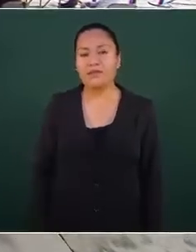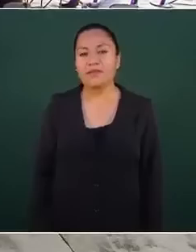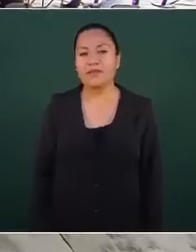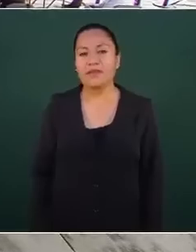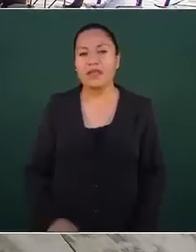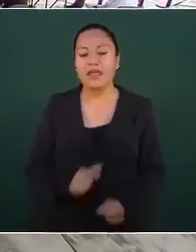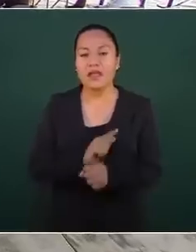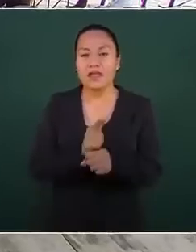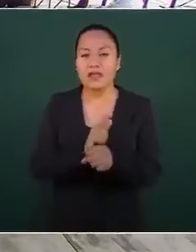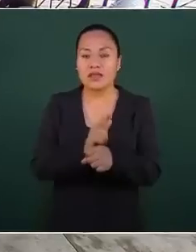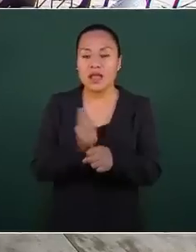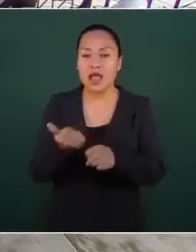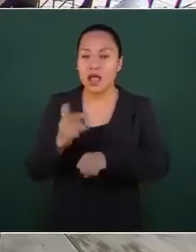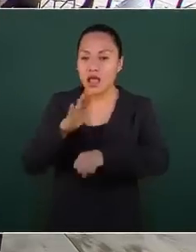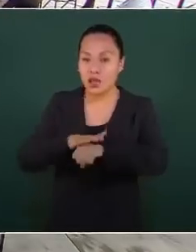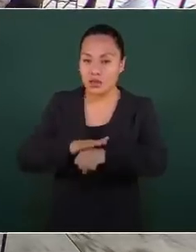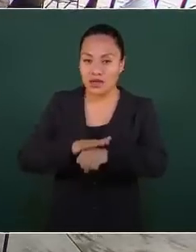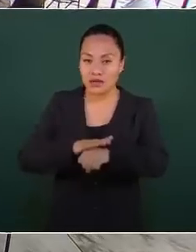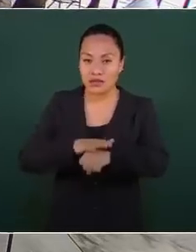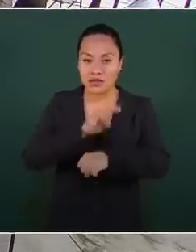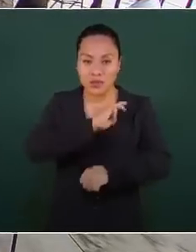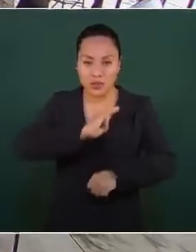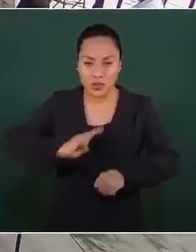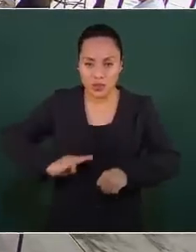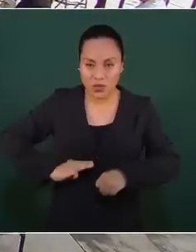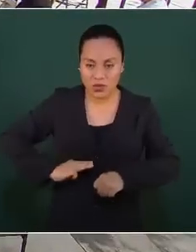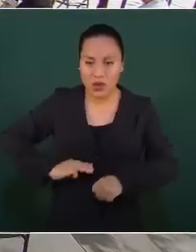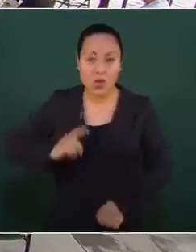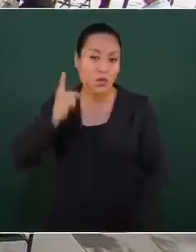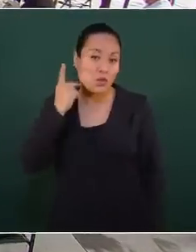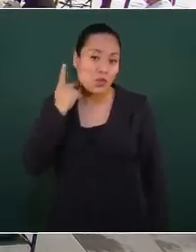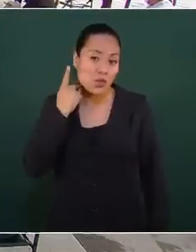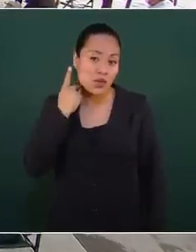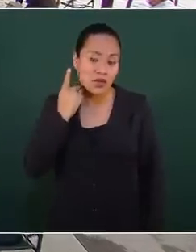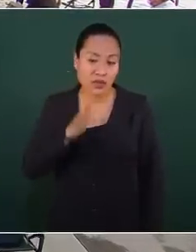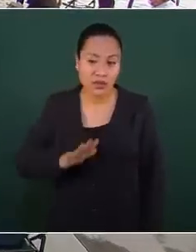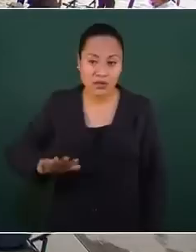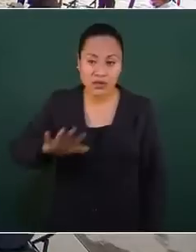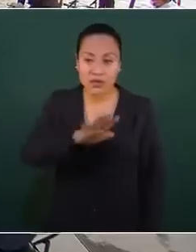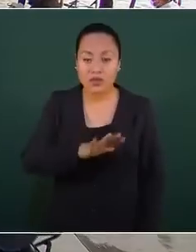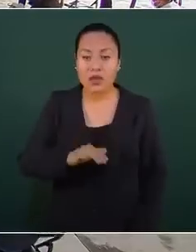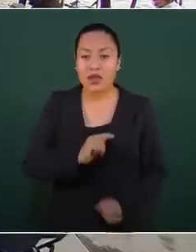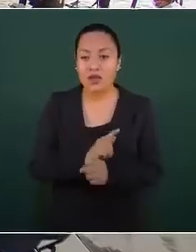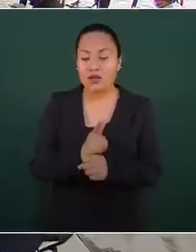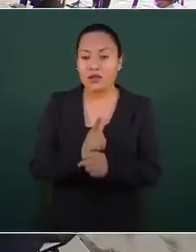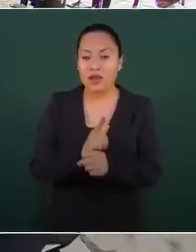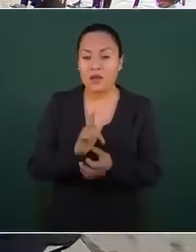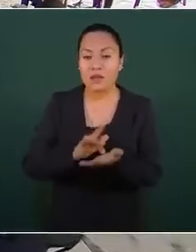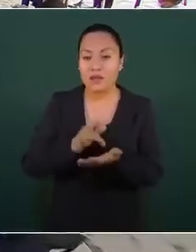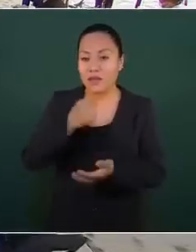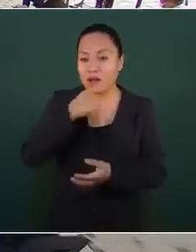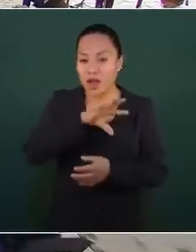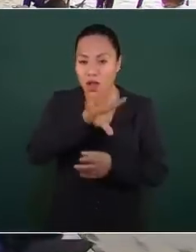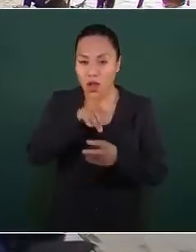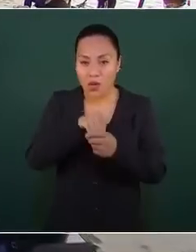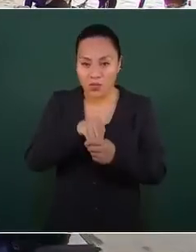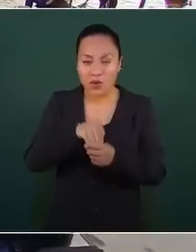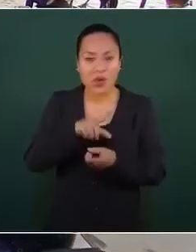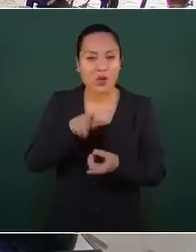Luego, licenciatura en administración municipal y políticas públicas. Licenciatura en medicina integral,